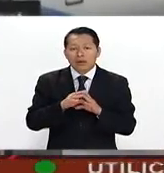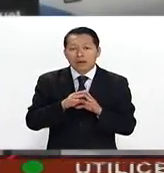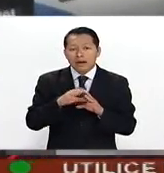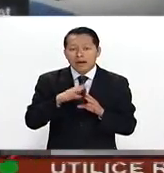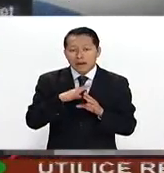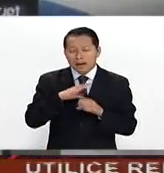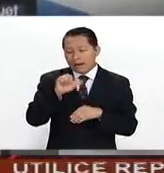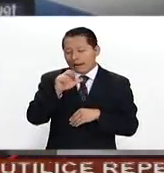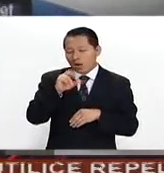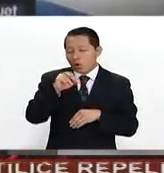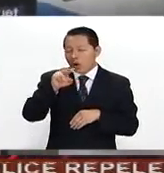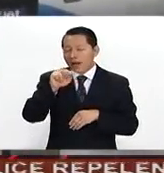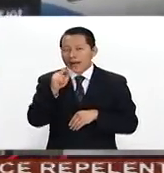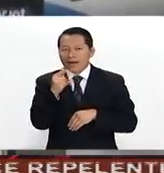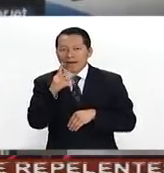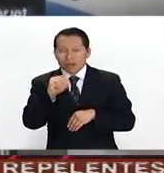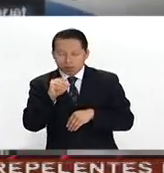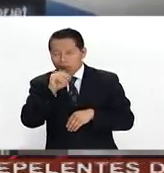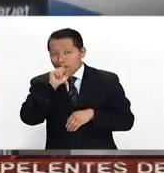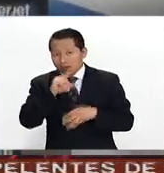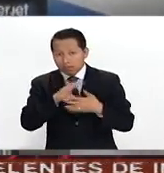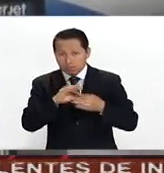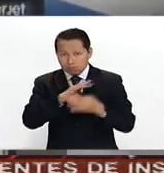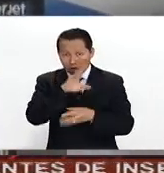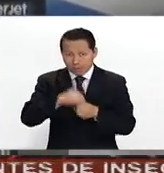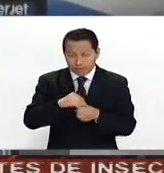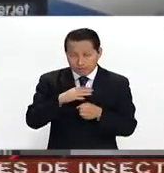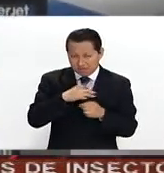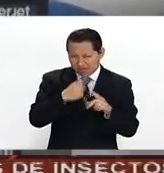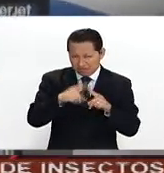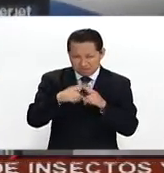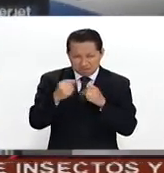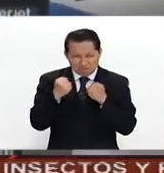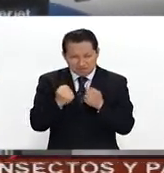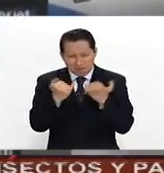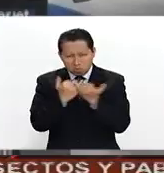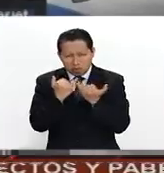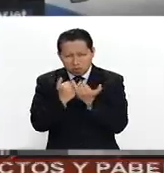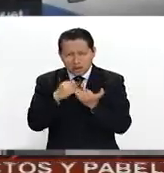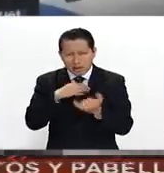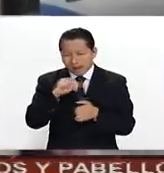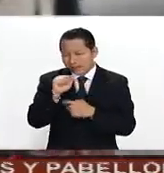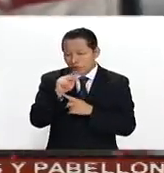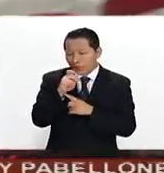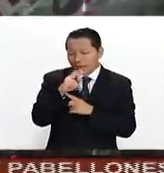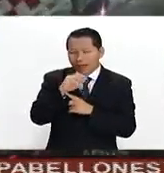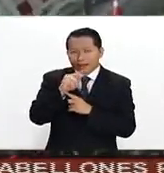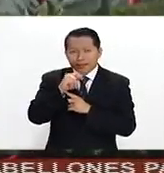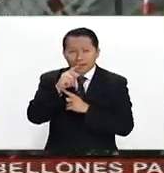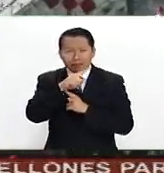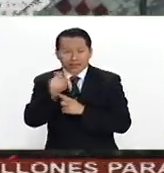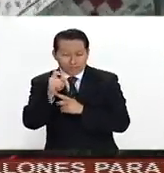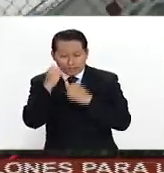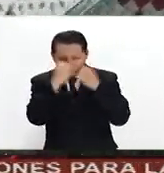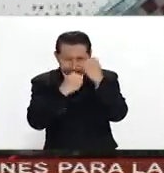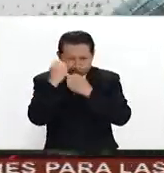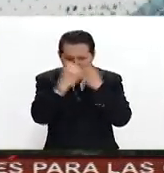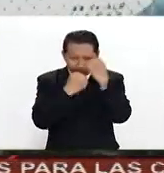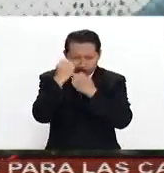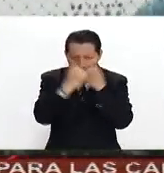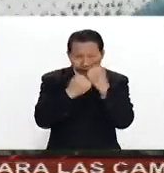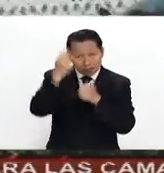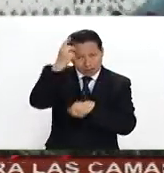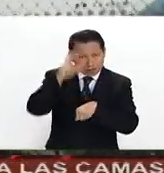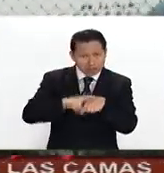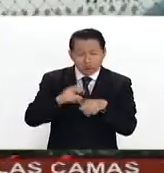aeronavegabilidad, donde solicita a todos los operadores inspeccionar los aviones Superjet 100. Interjet agrega que estas directivas